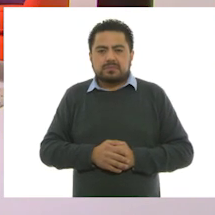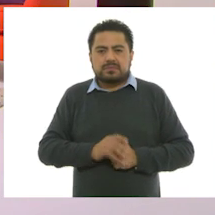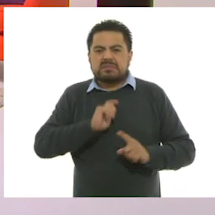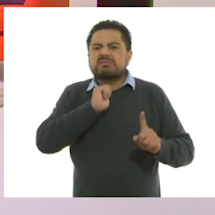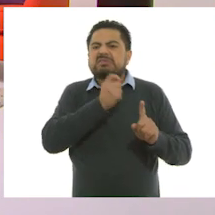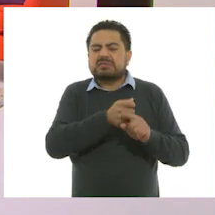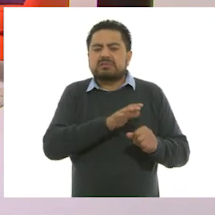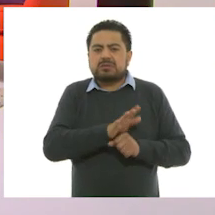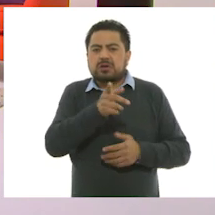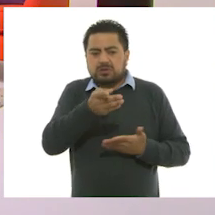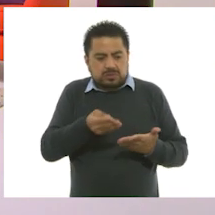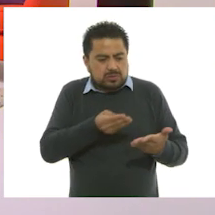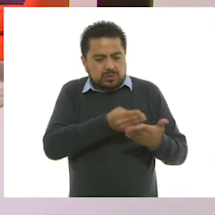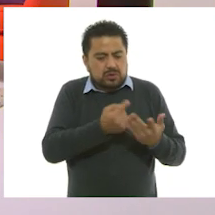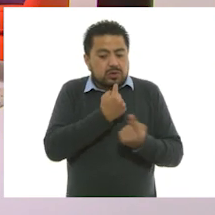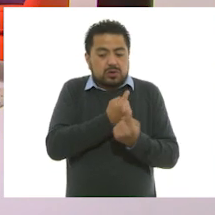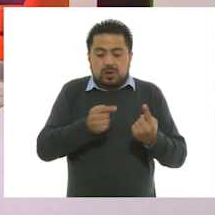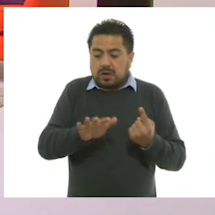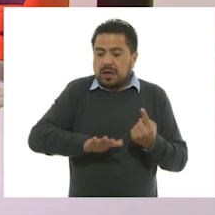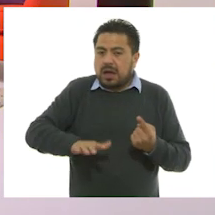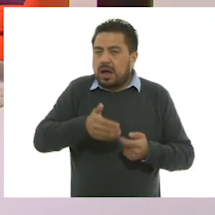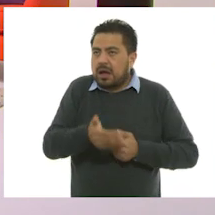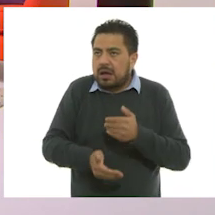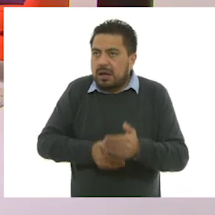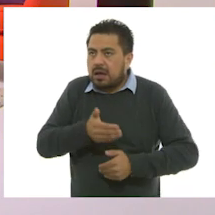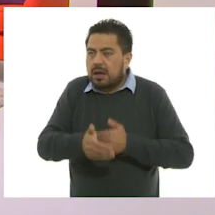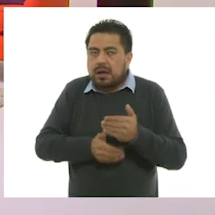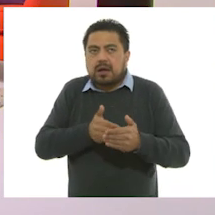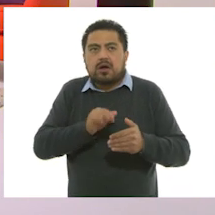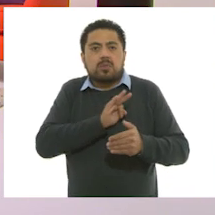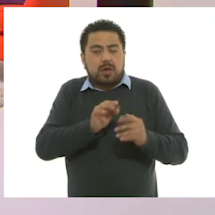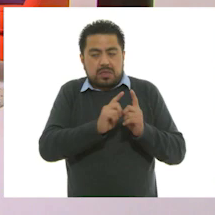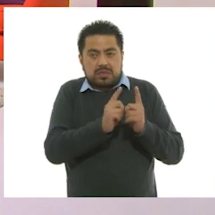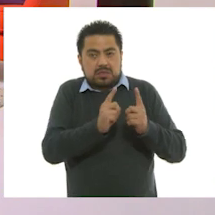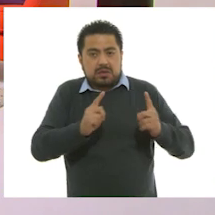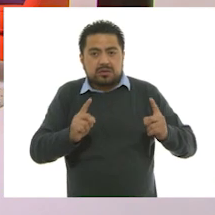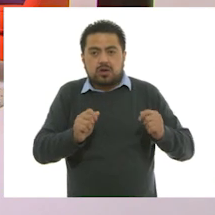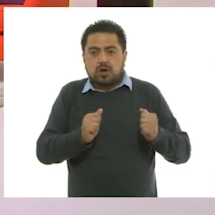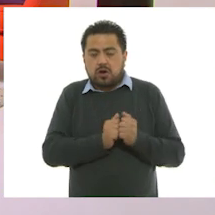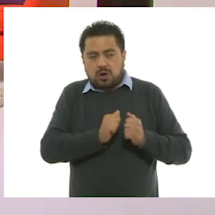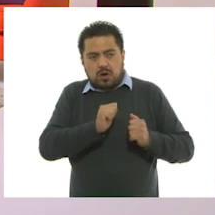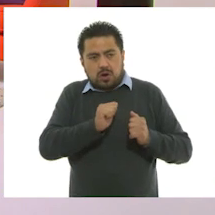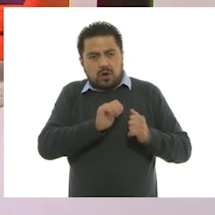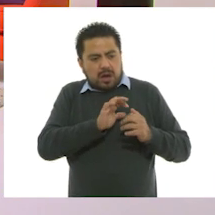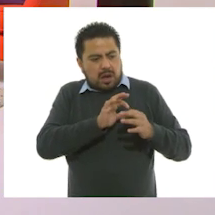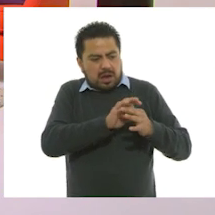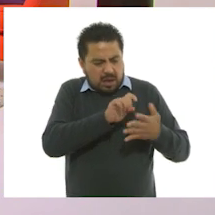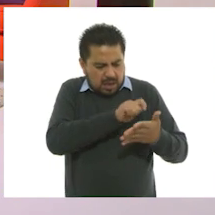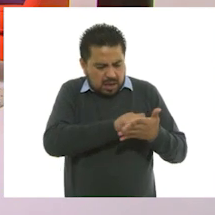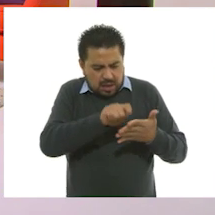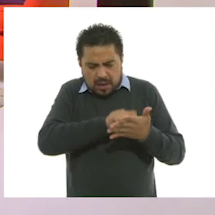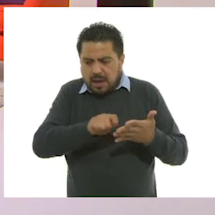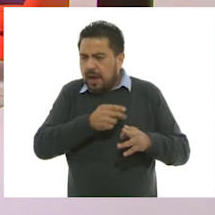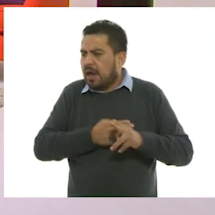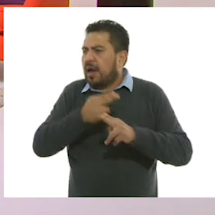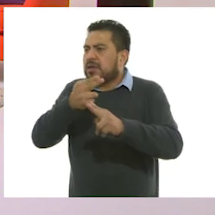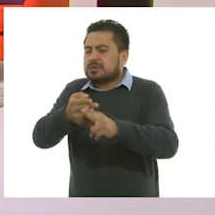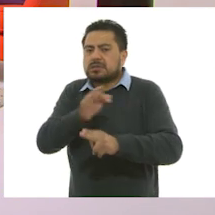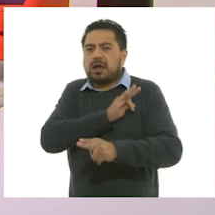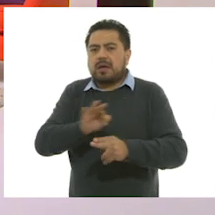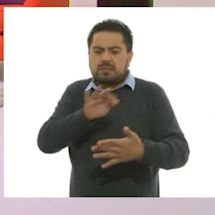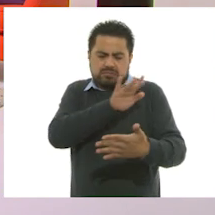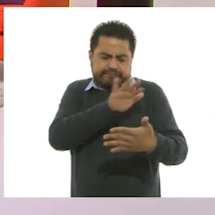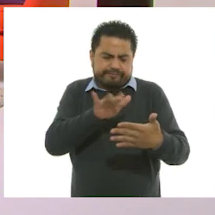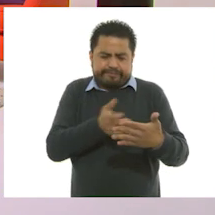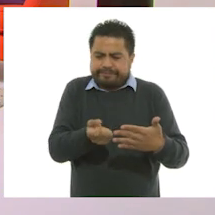Consiste en propiciar que las y los niños avancen en su proceso de desarrollo con respecto al sistema de escritura hasta llegar a ser